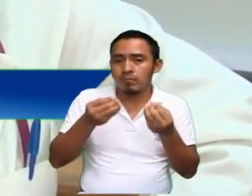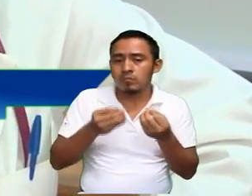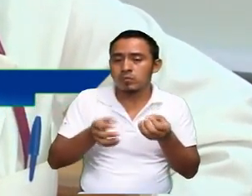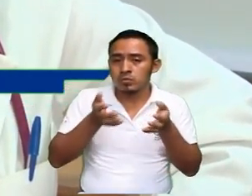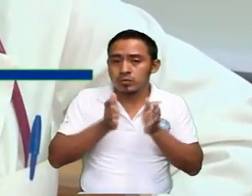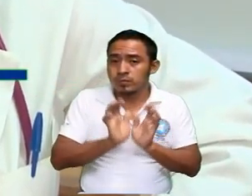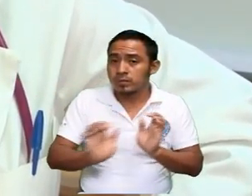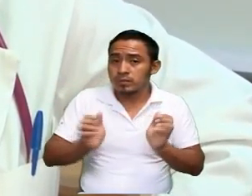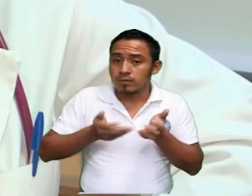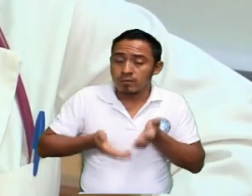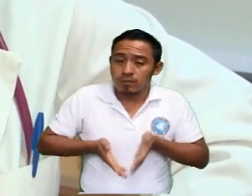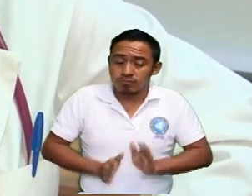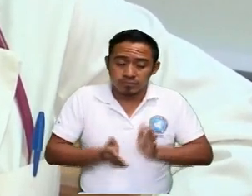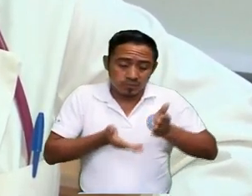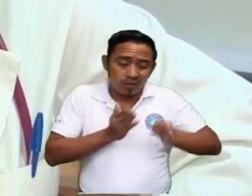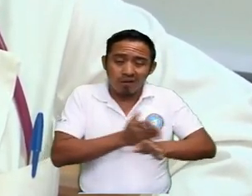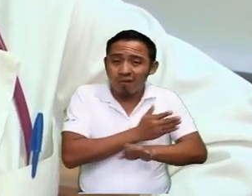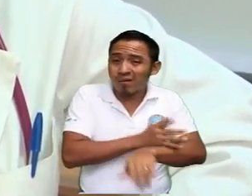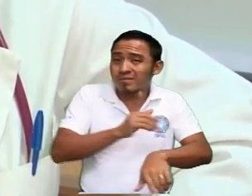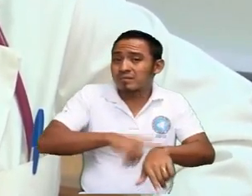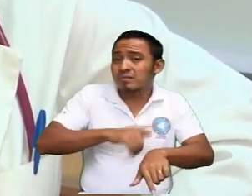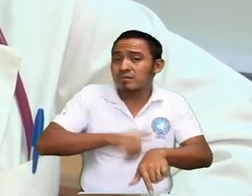nacimientos prematuros. Entonces,